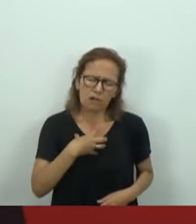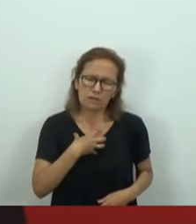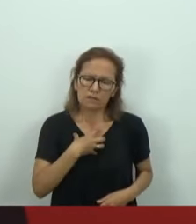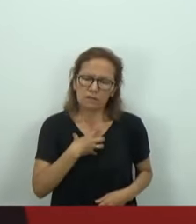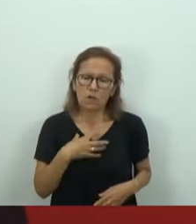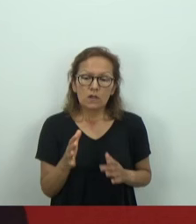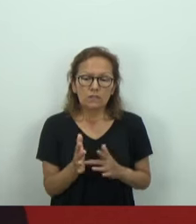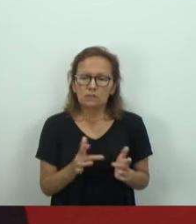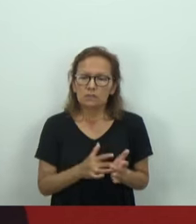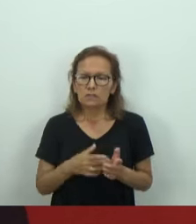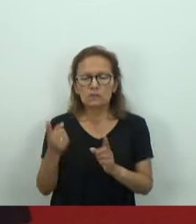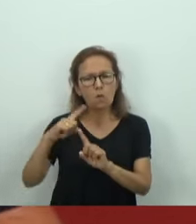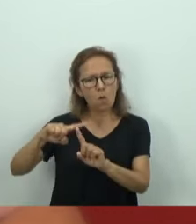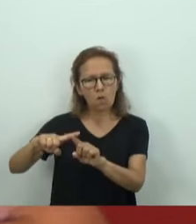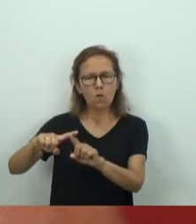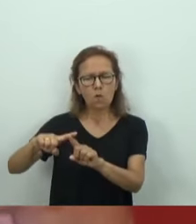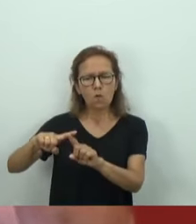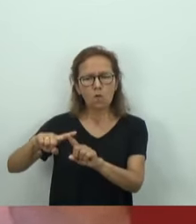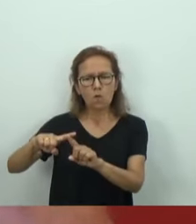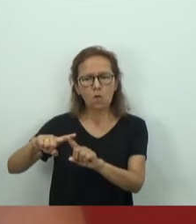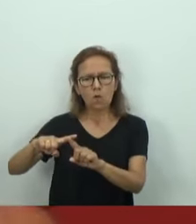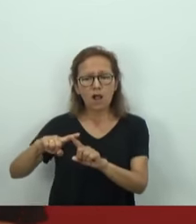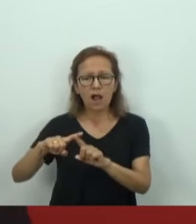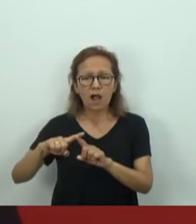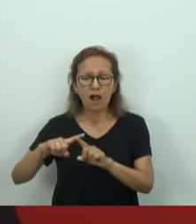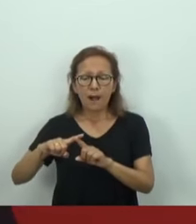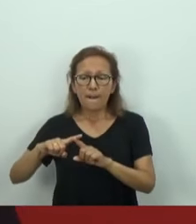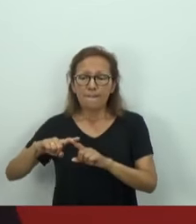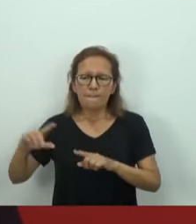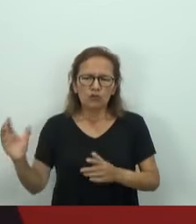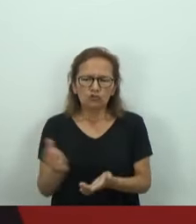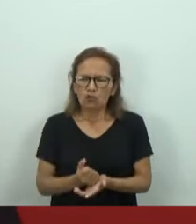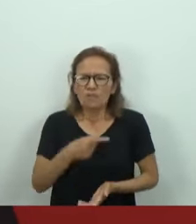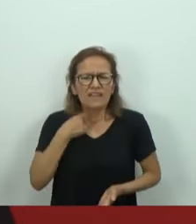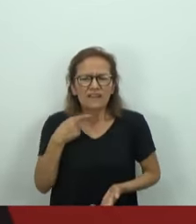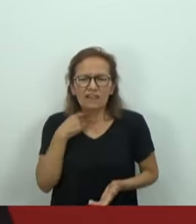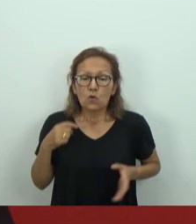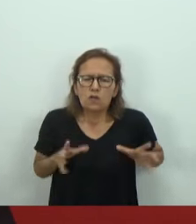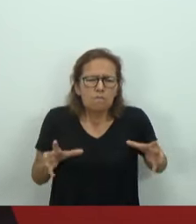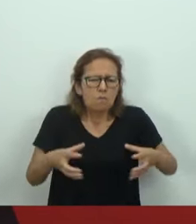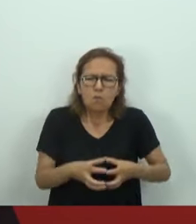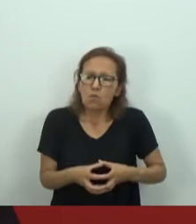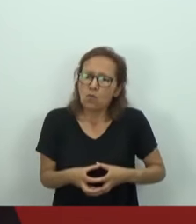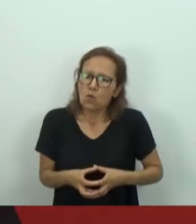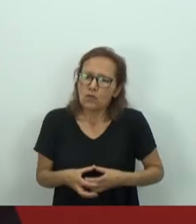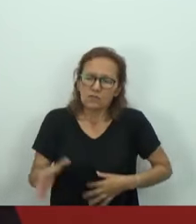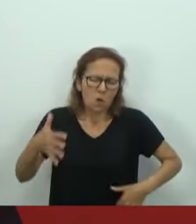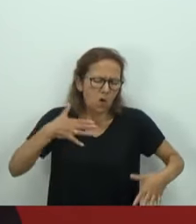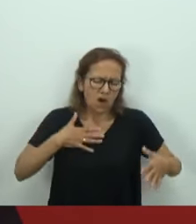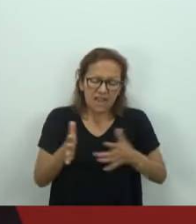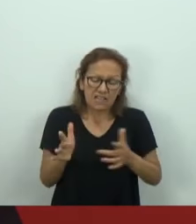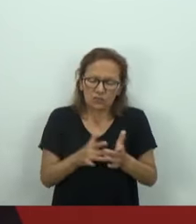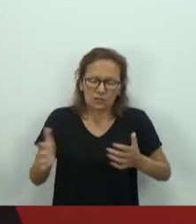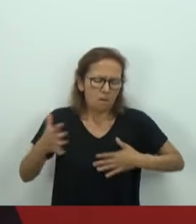cruz y todo el pecado del mundo viene sobre Él, Dios el Padre tiene que